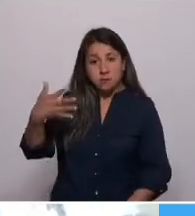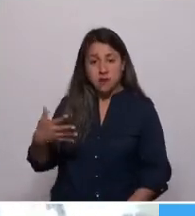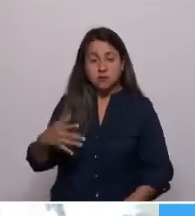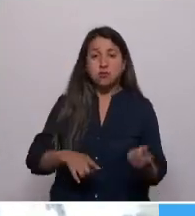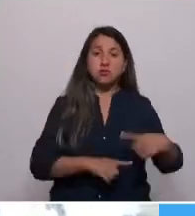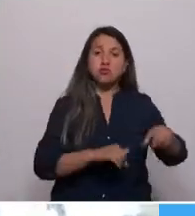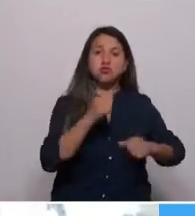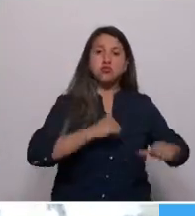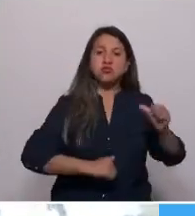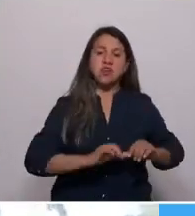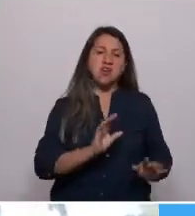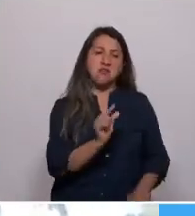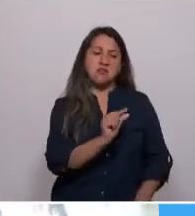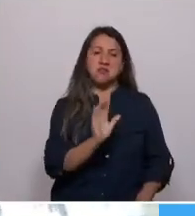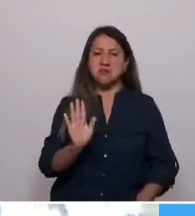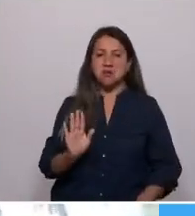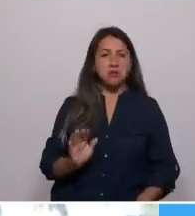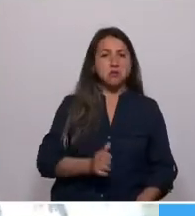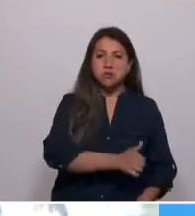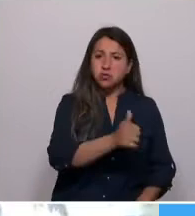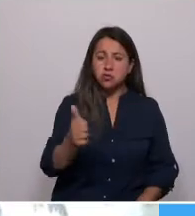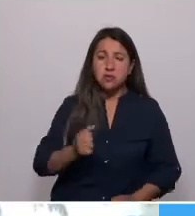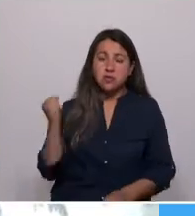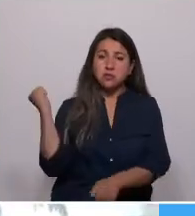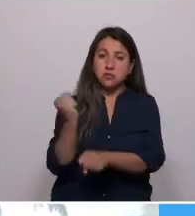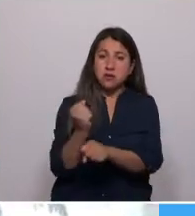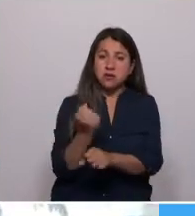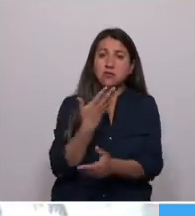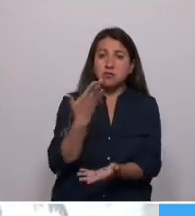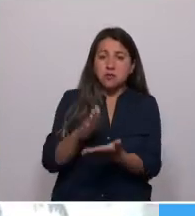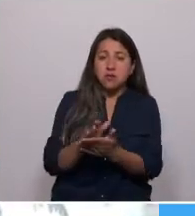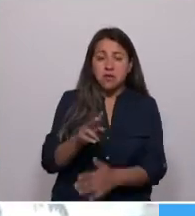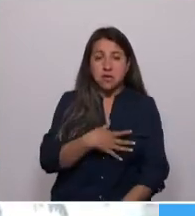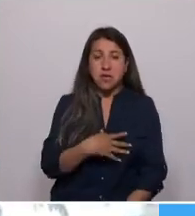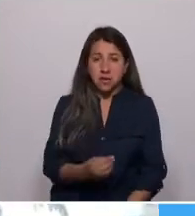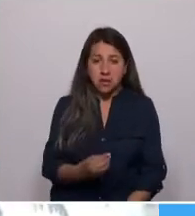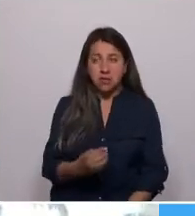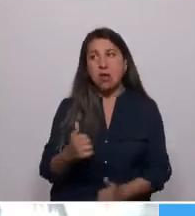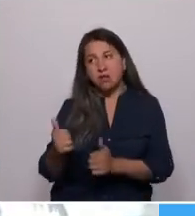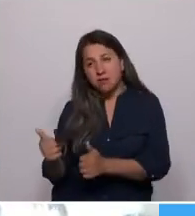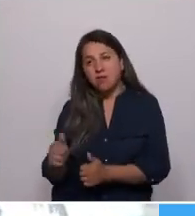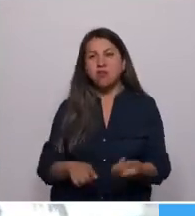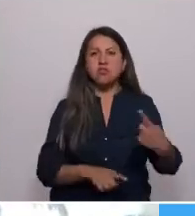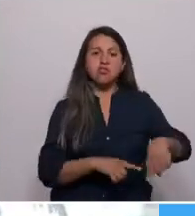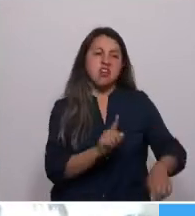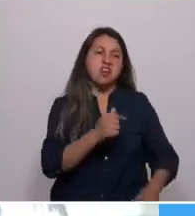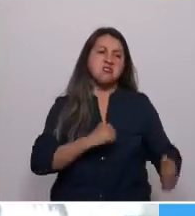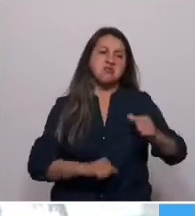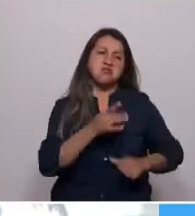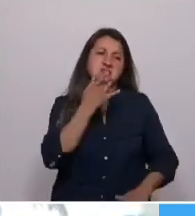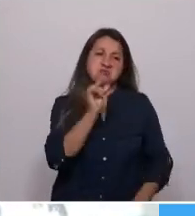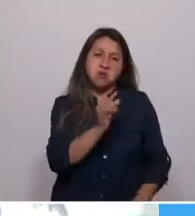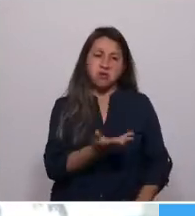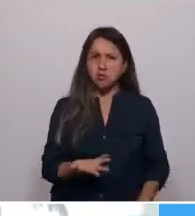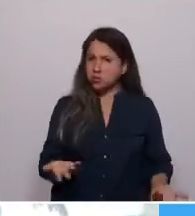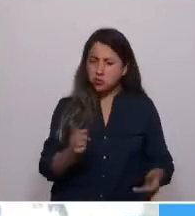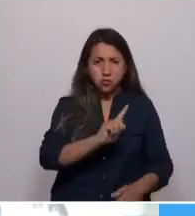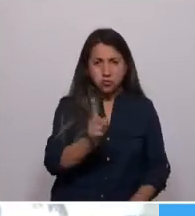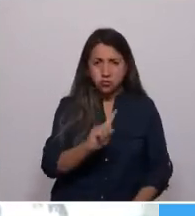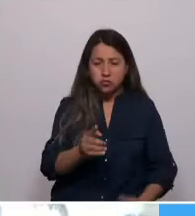otros si el asesinato de una familia quemada frente a sus hijos se justifica y el de otros no soy una convencida